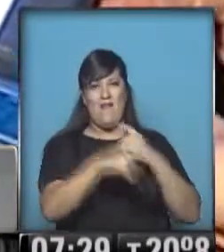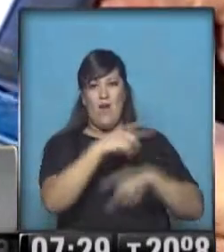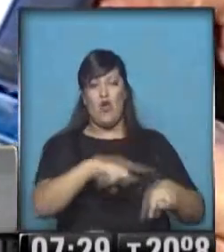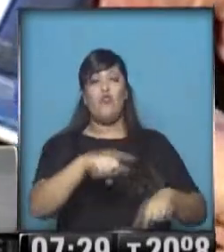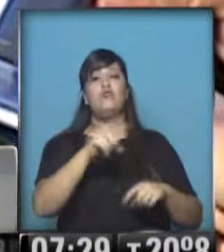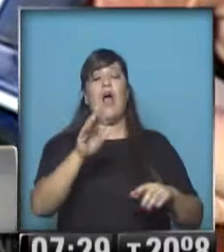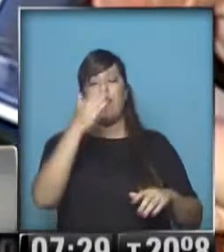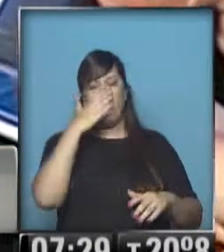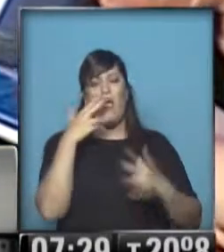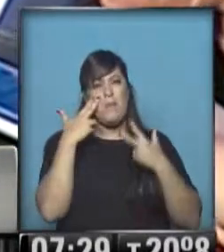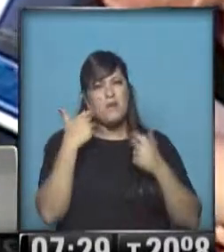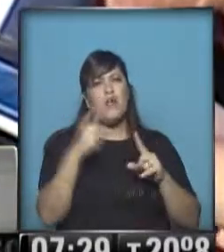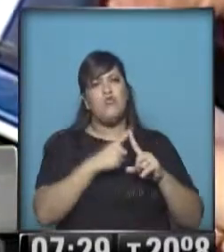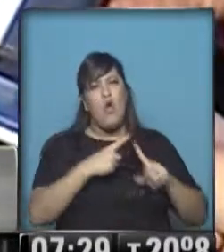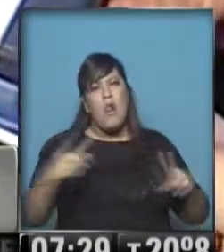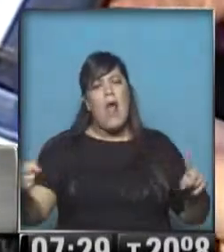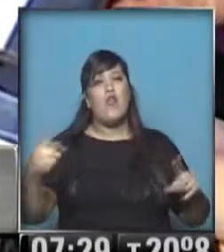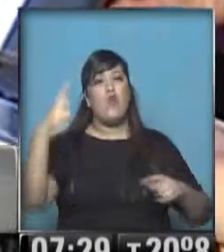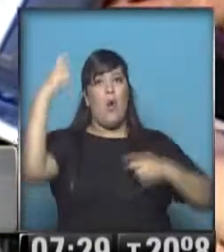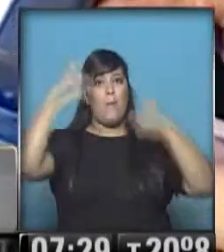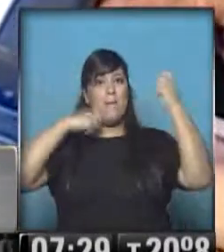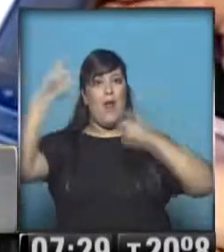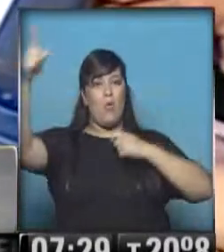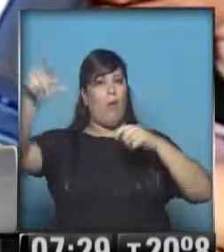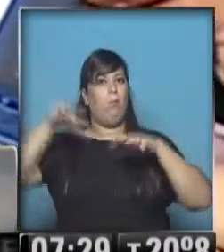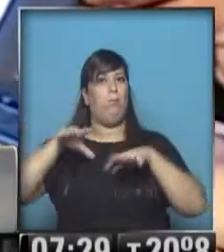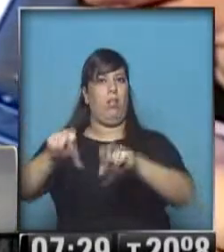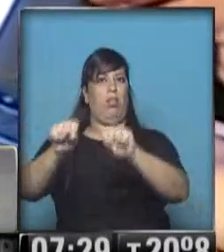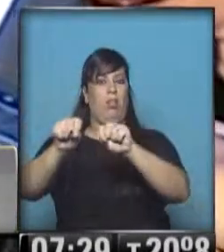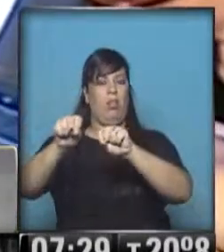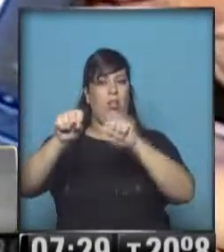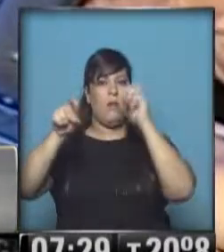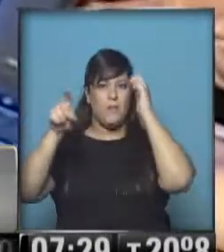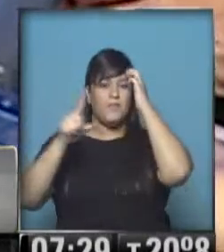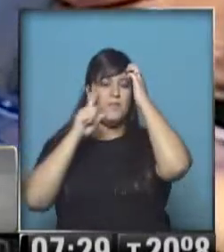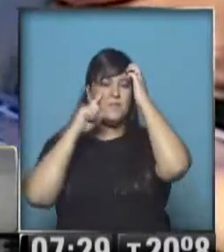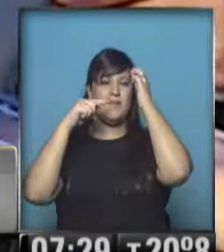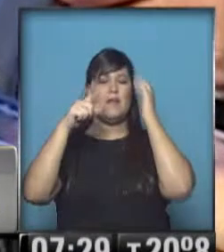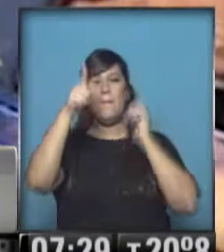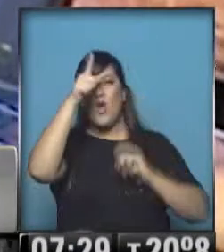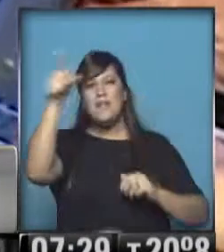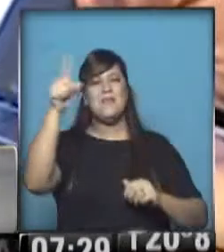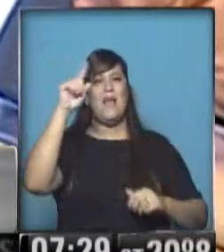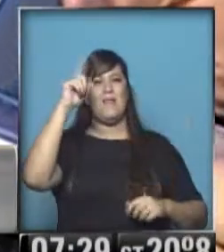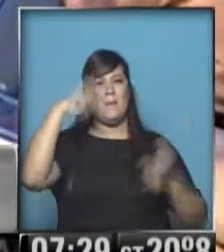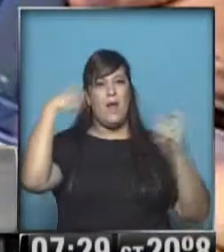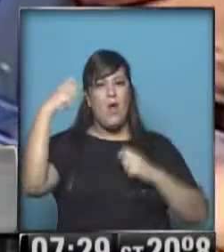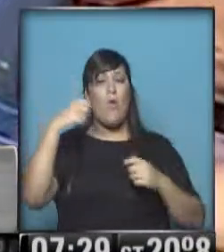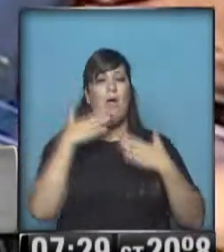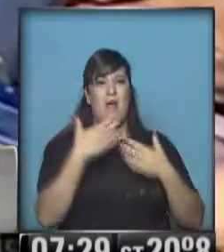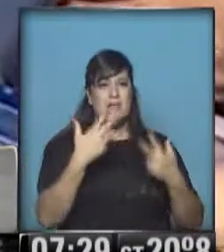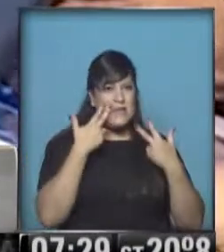larga investigación en Asunción del Paraguay, porque lo detiene Interpol Paraguay, después de una investigación